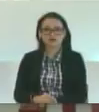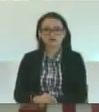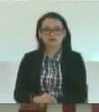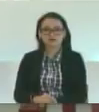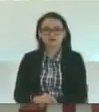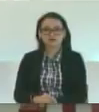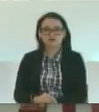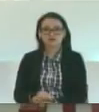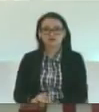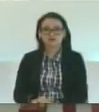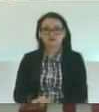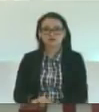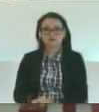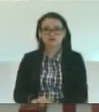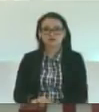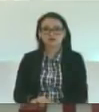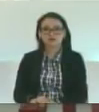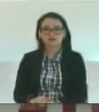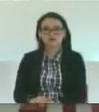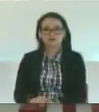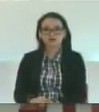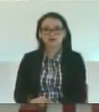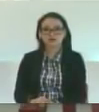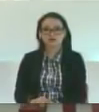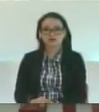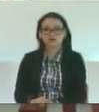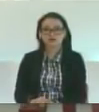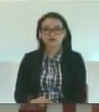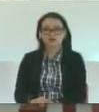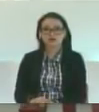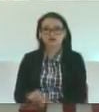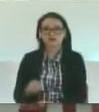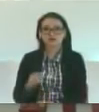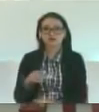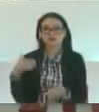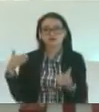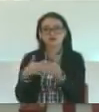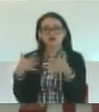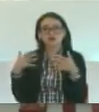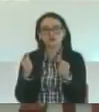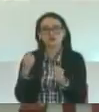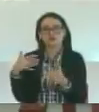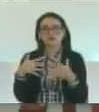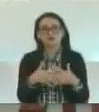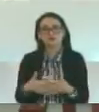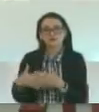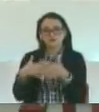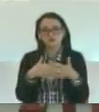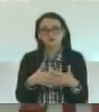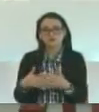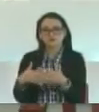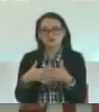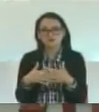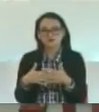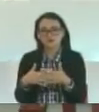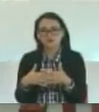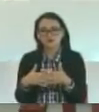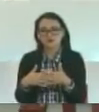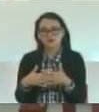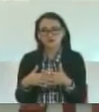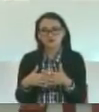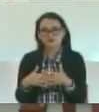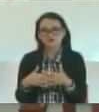una amenaza inusual y extraordinaria contra la seguridad de los Estados Unidos de Norteamérica.